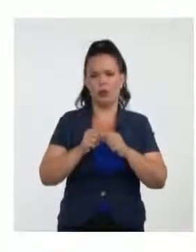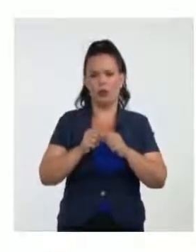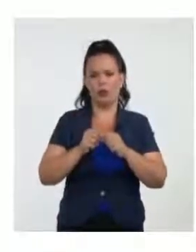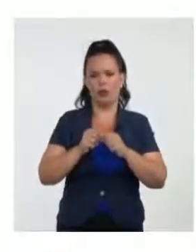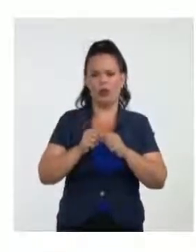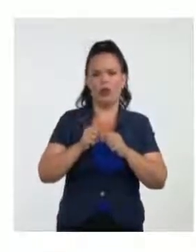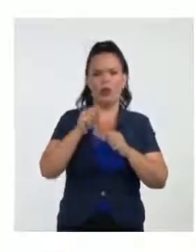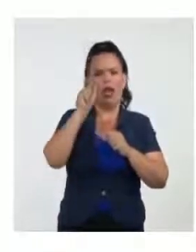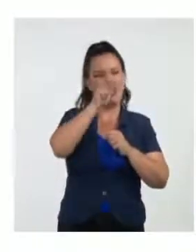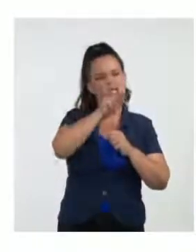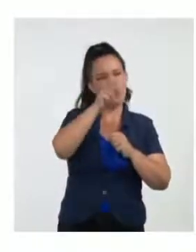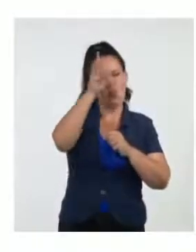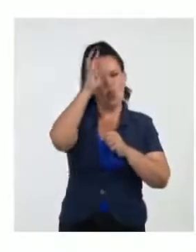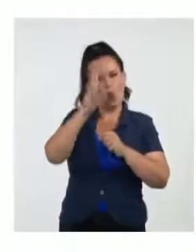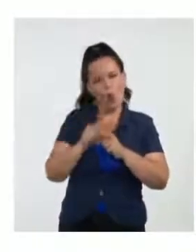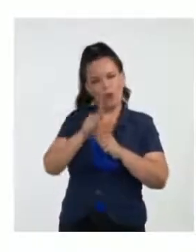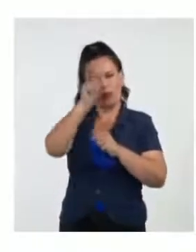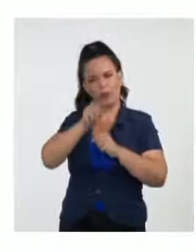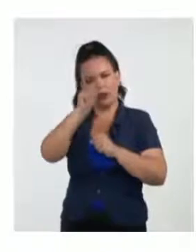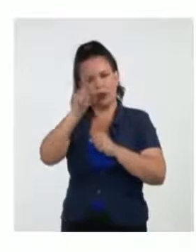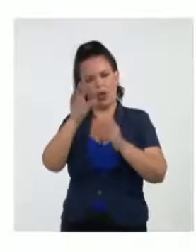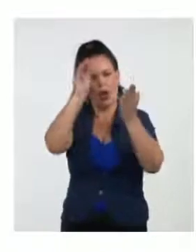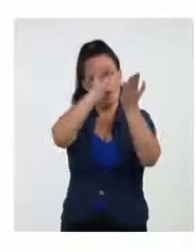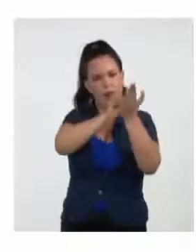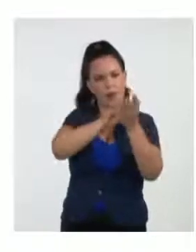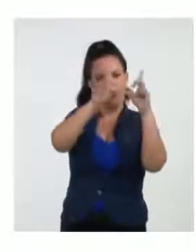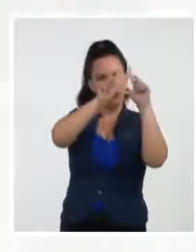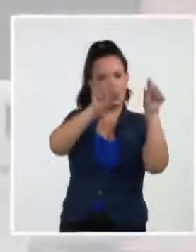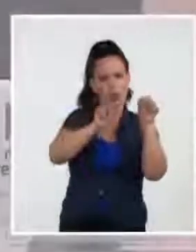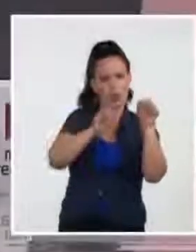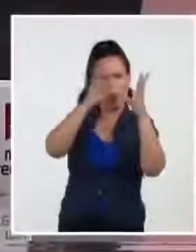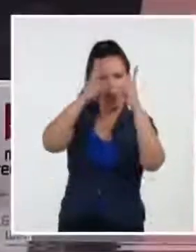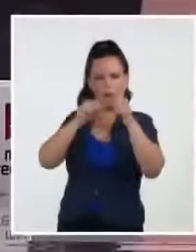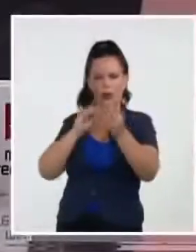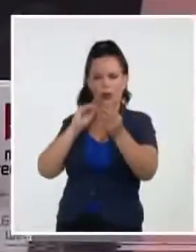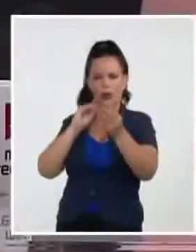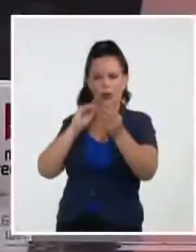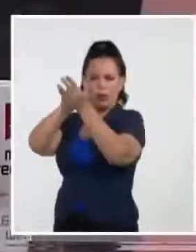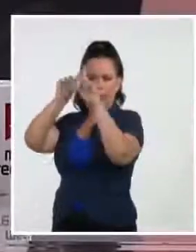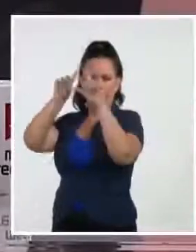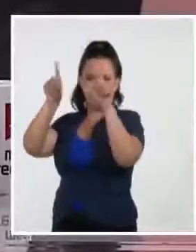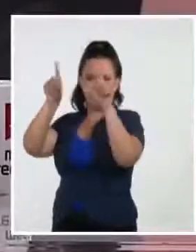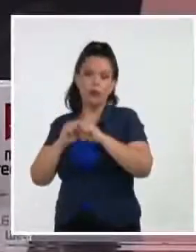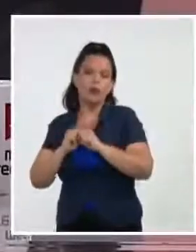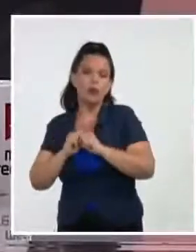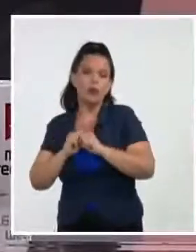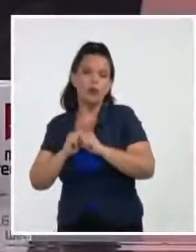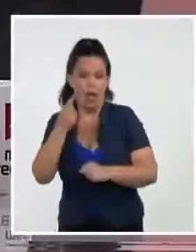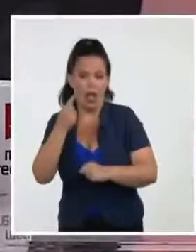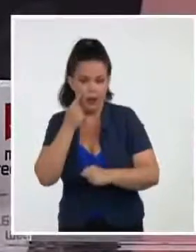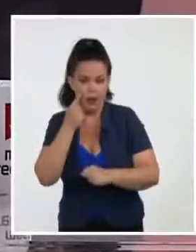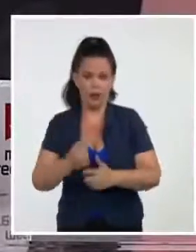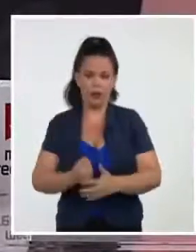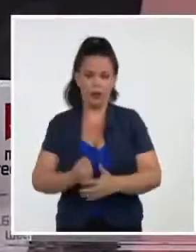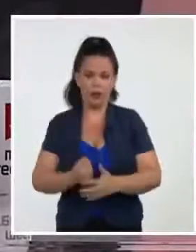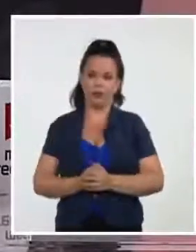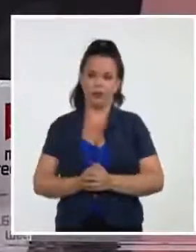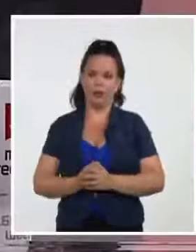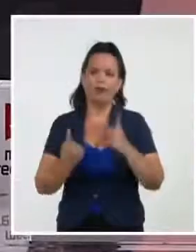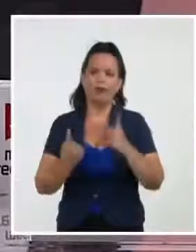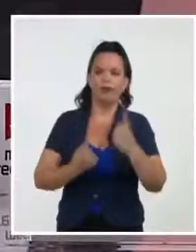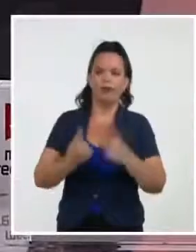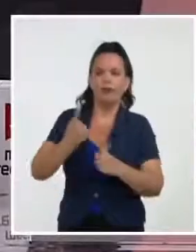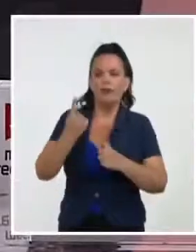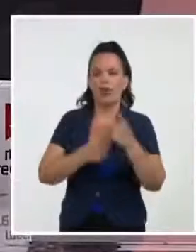Y para eso tienen que tener en cuenta entonces esas variables. Esas variables. ¿Cuáles son las variables principales y cómo actúan